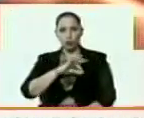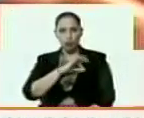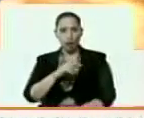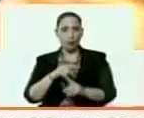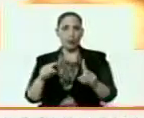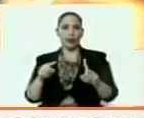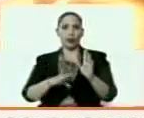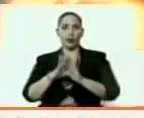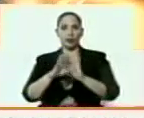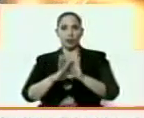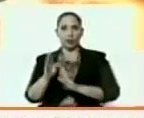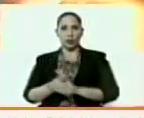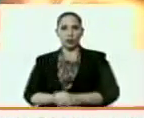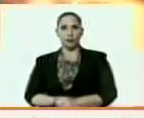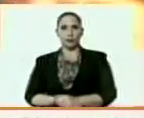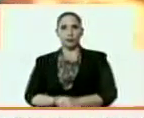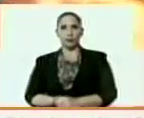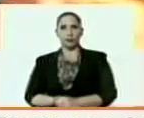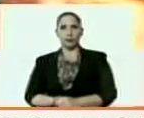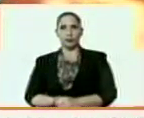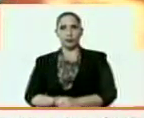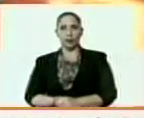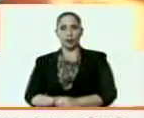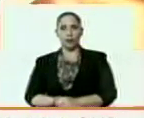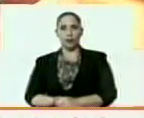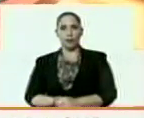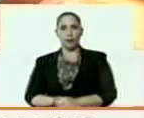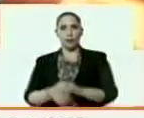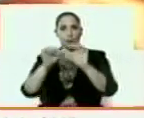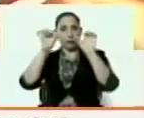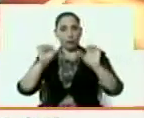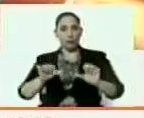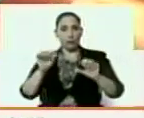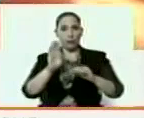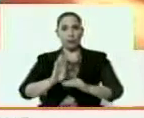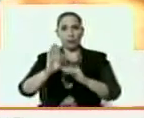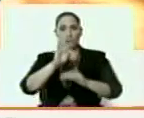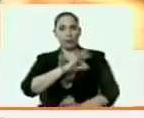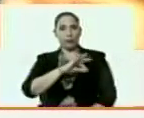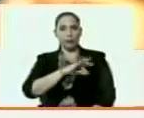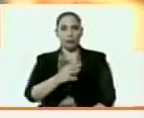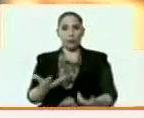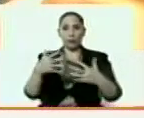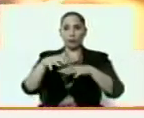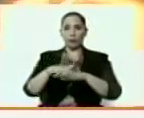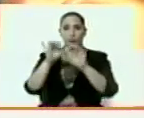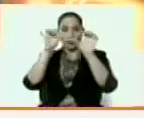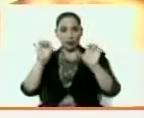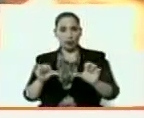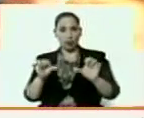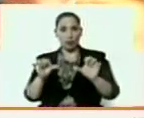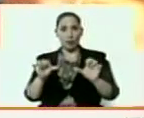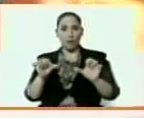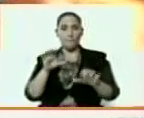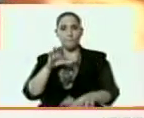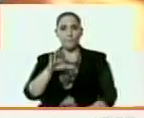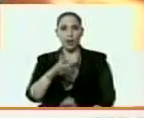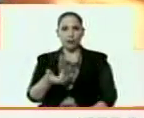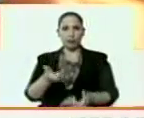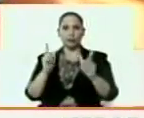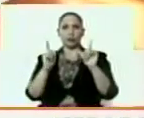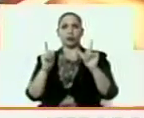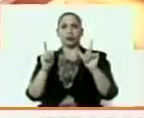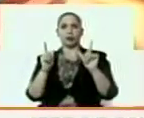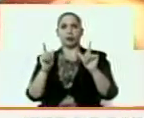el desarrollo de una gran madurez del pueblo, del sistema de protección social, que a través del sistema Patria ha permitido también